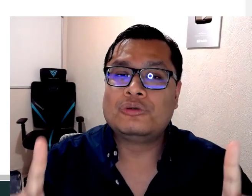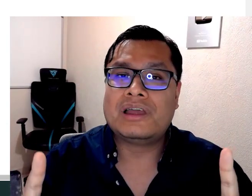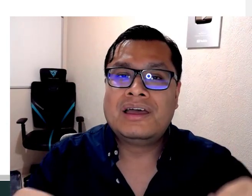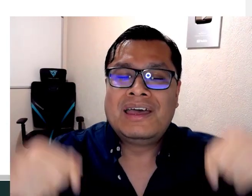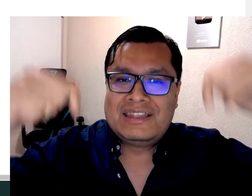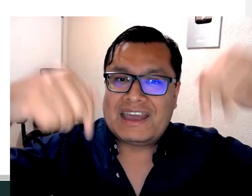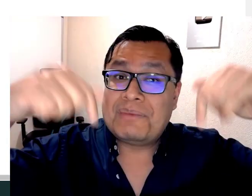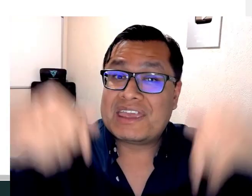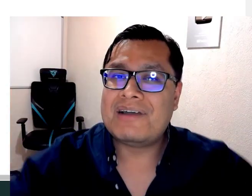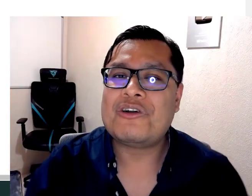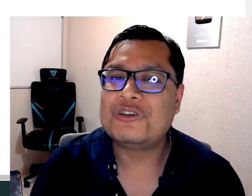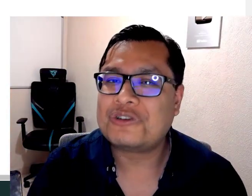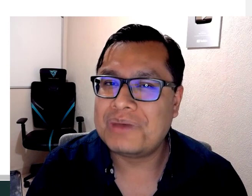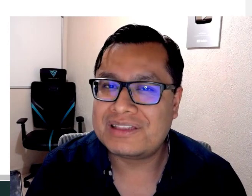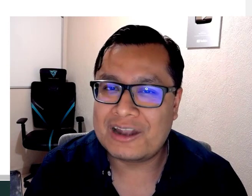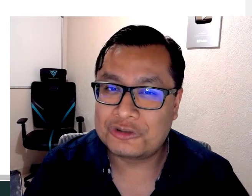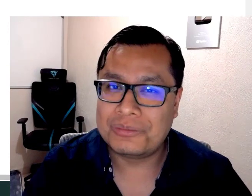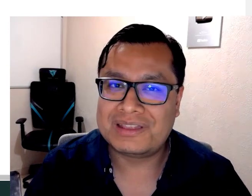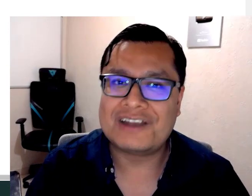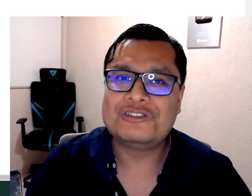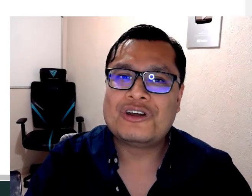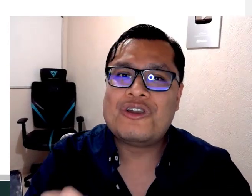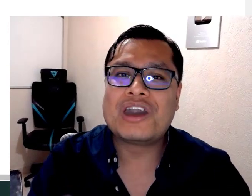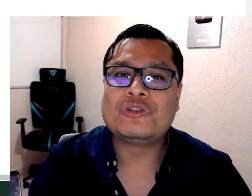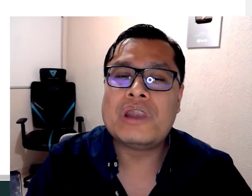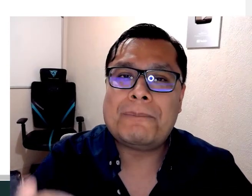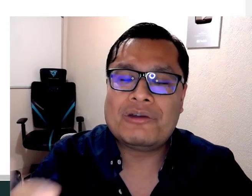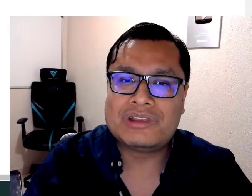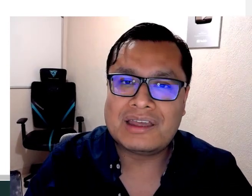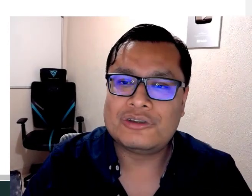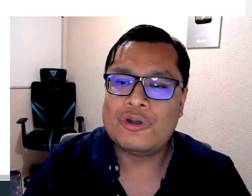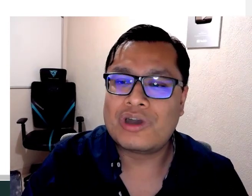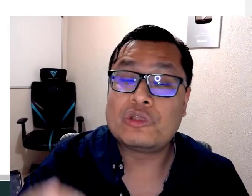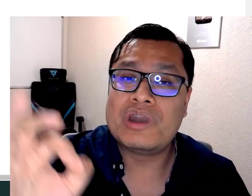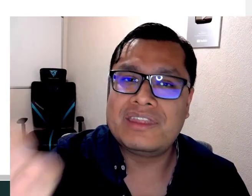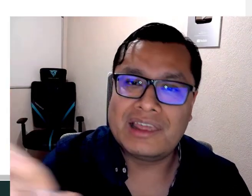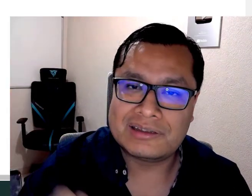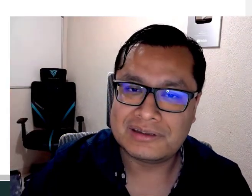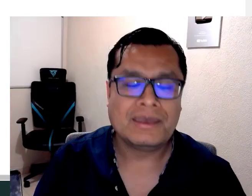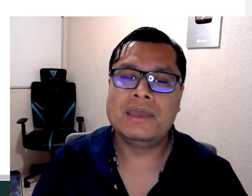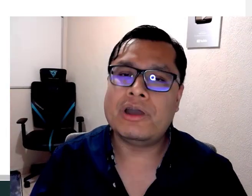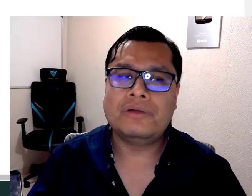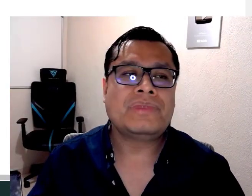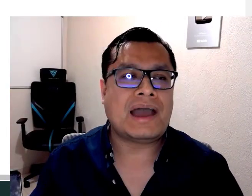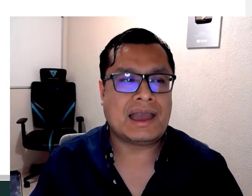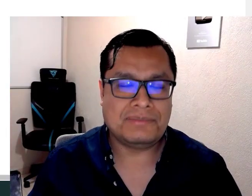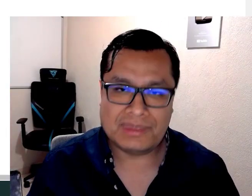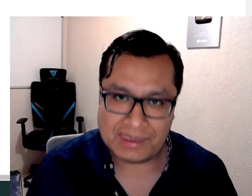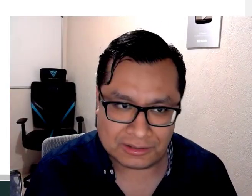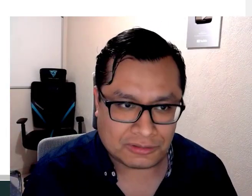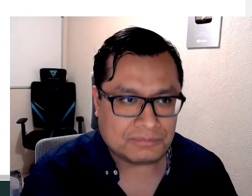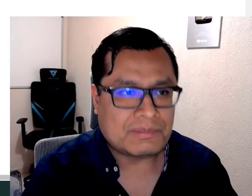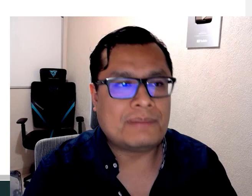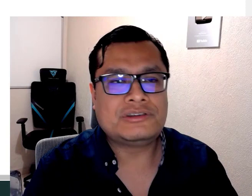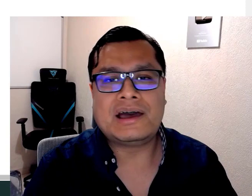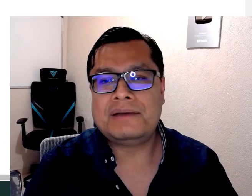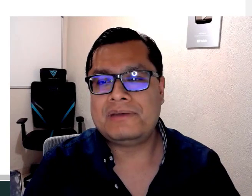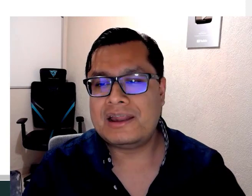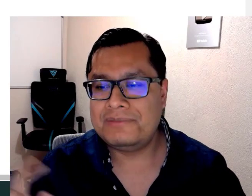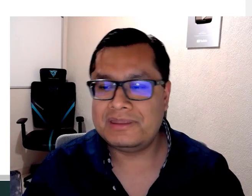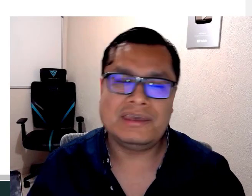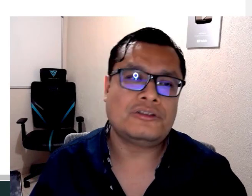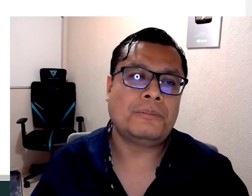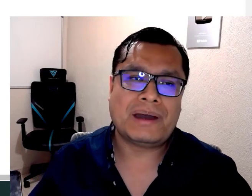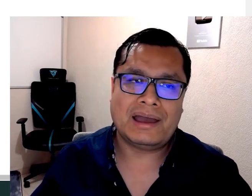nada más una déjame aquí abajo los comenten en los comentarios lo que tú le preguntarías o lo que tú le dirías y bueno hay videíto vamos a